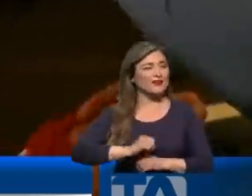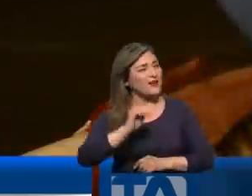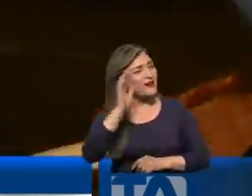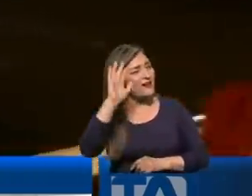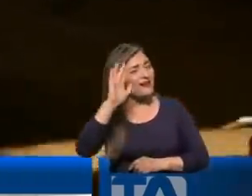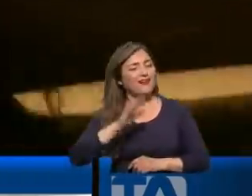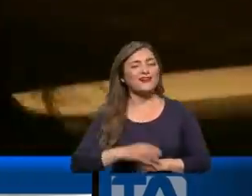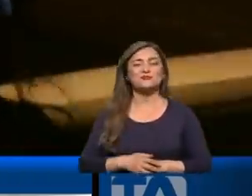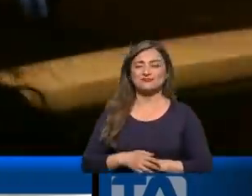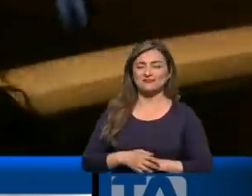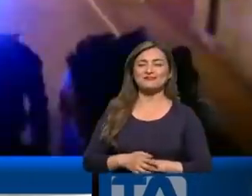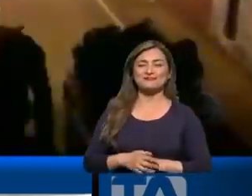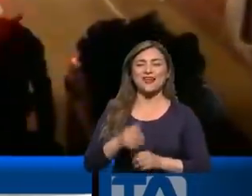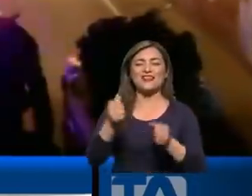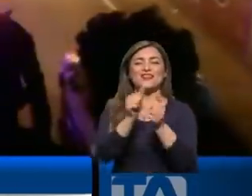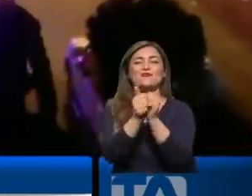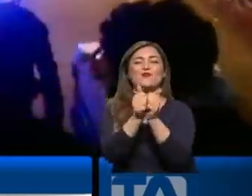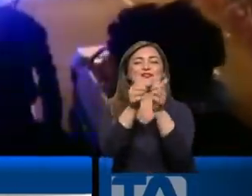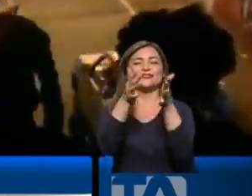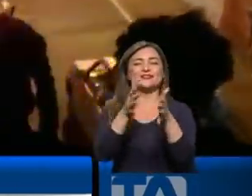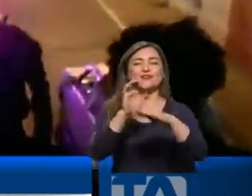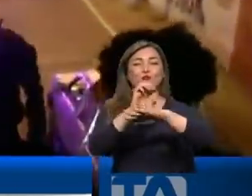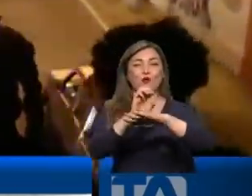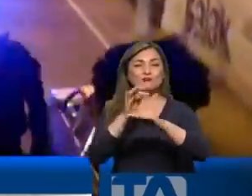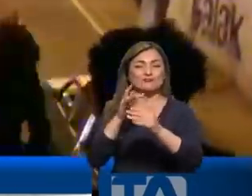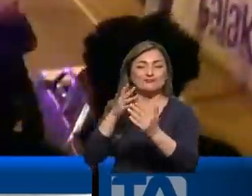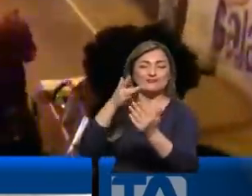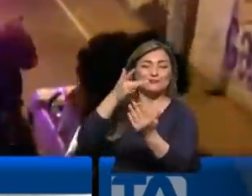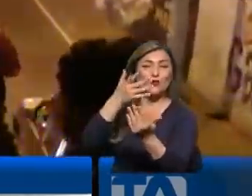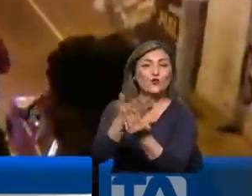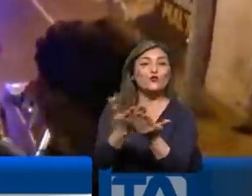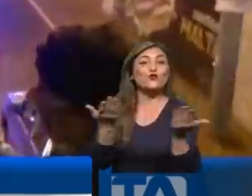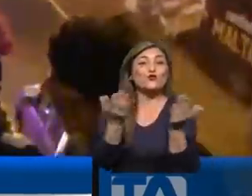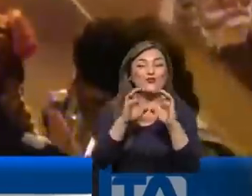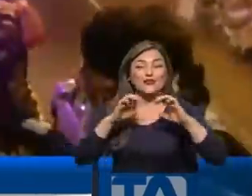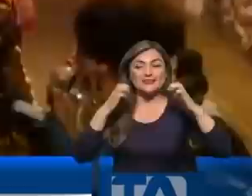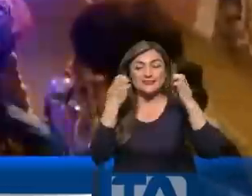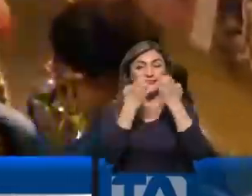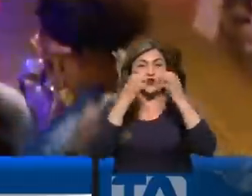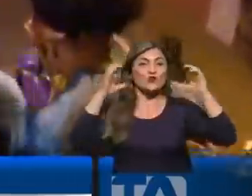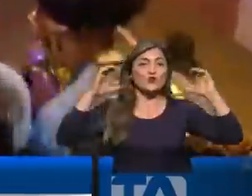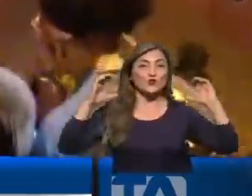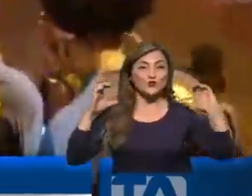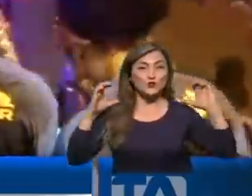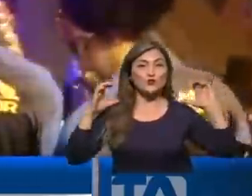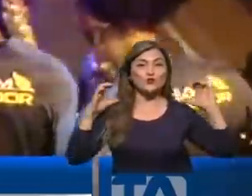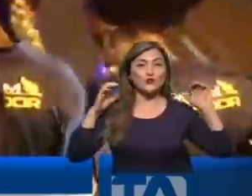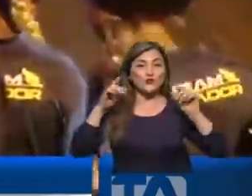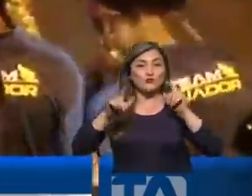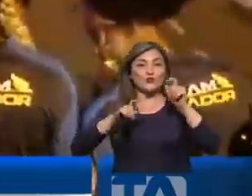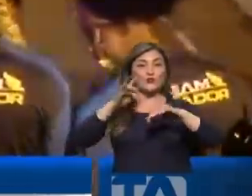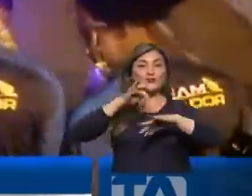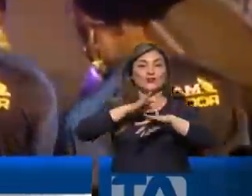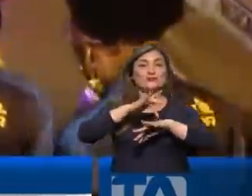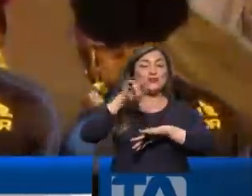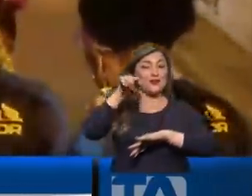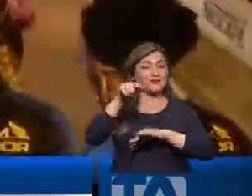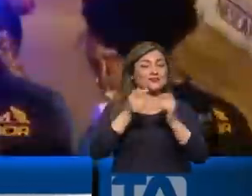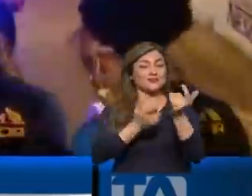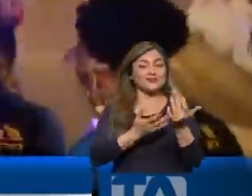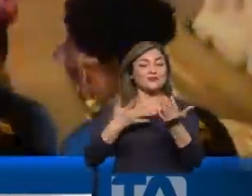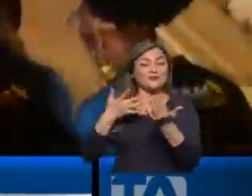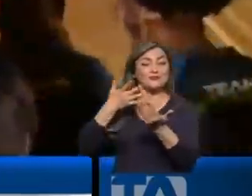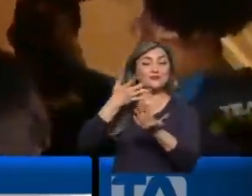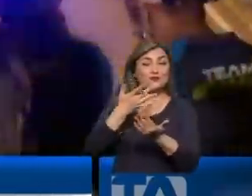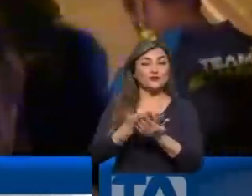deportistas ecuatorianas que en minutos más estarán llegando en el Estadio Olímpico Atahualpa, en donde la gente desde muy temprano llegó